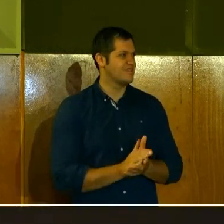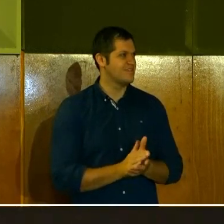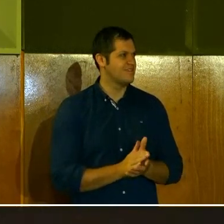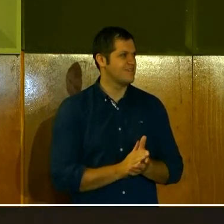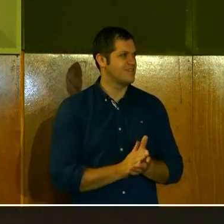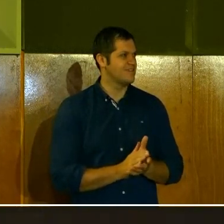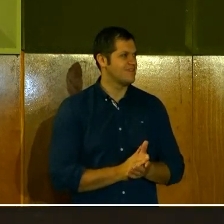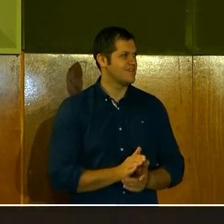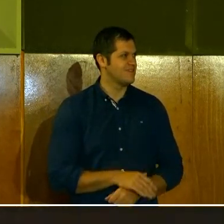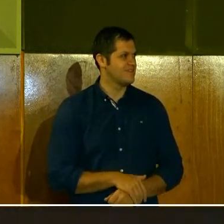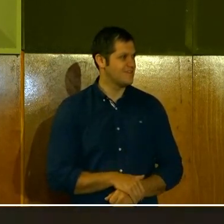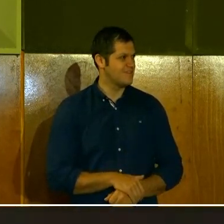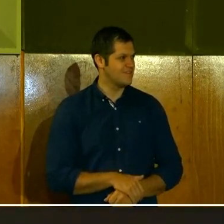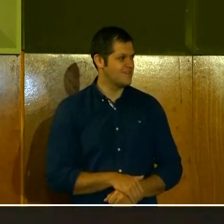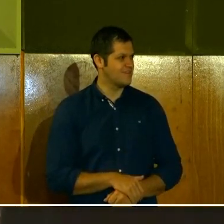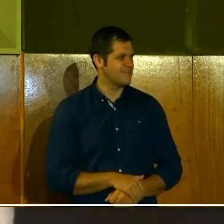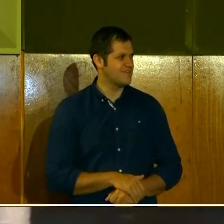no